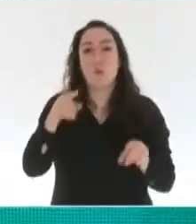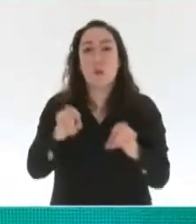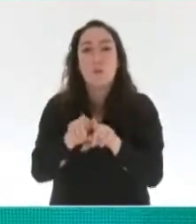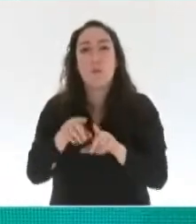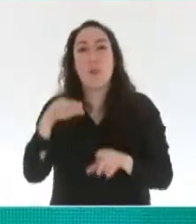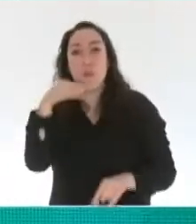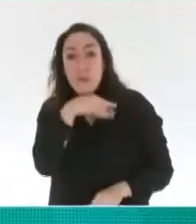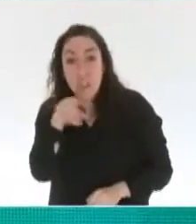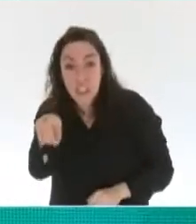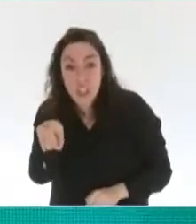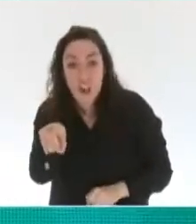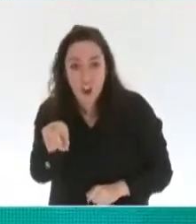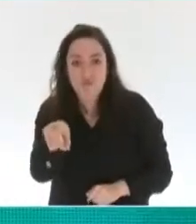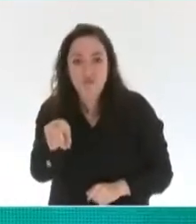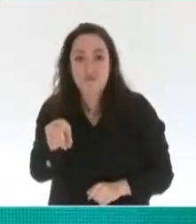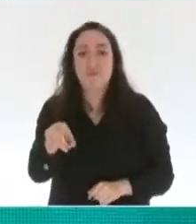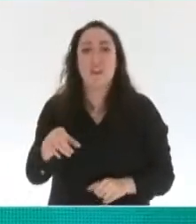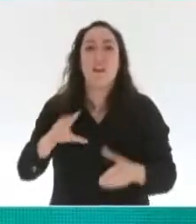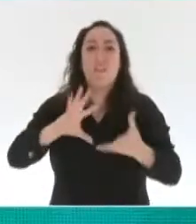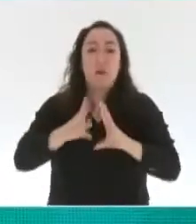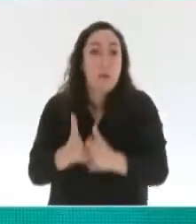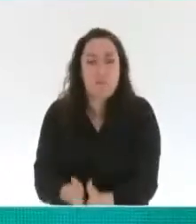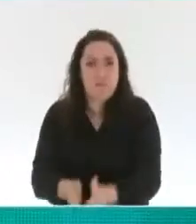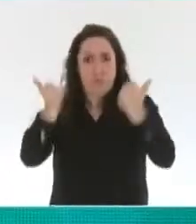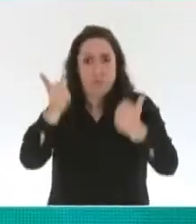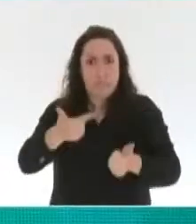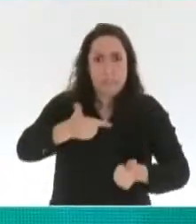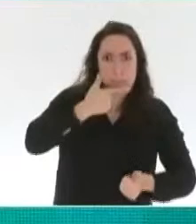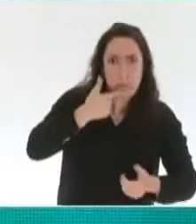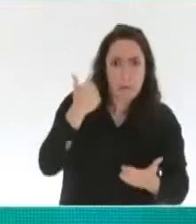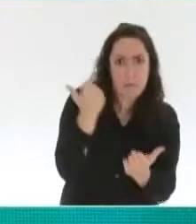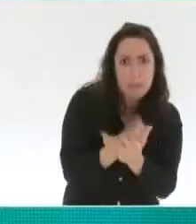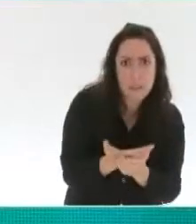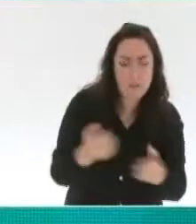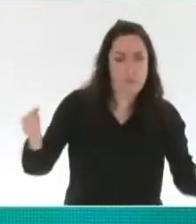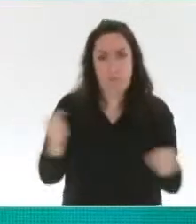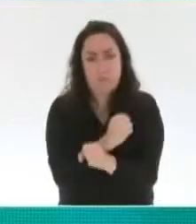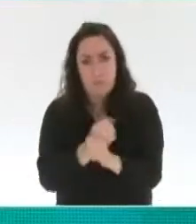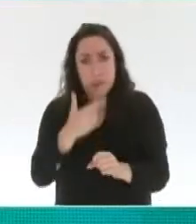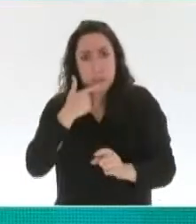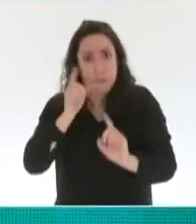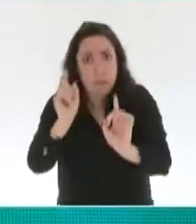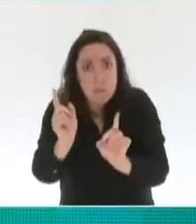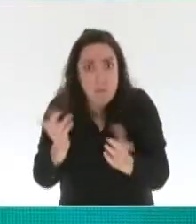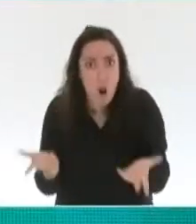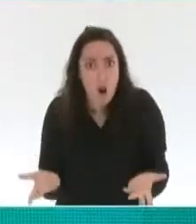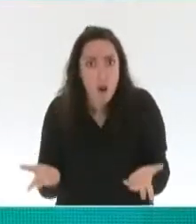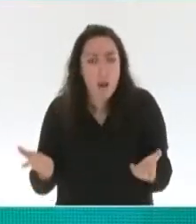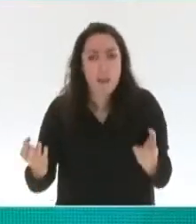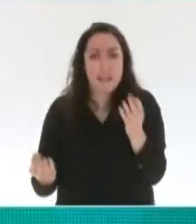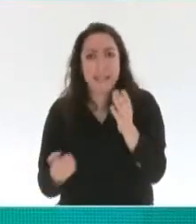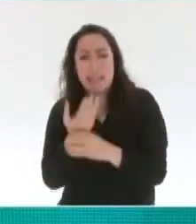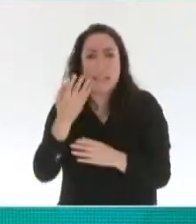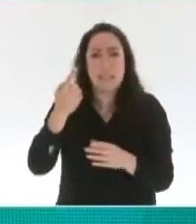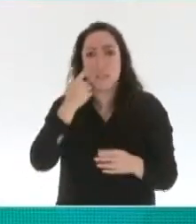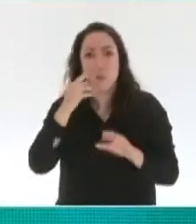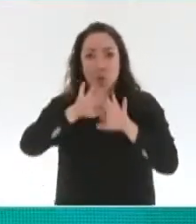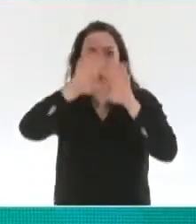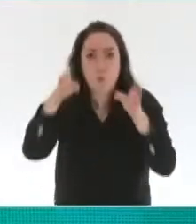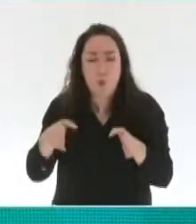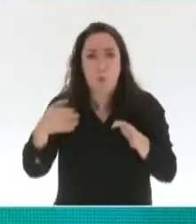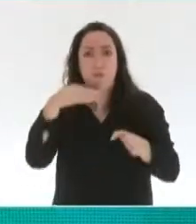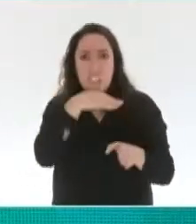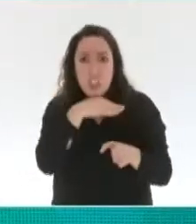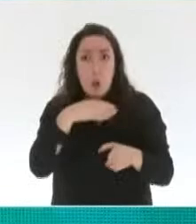donde de manera Exprés se presentó en septiembre y se aprobó en septiembre la creación de este Distrito del vino que es